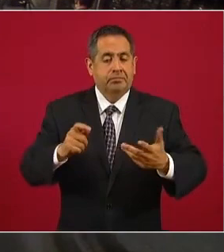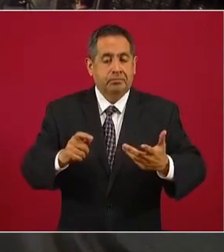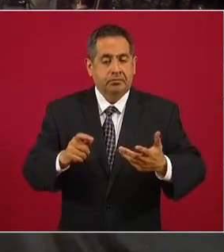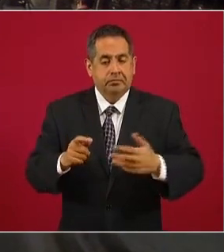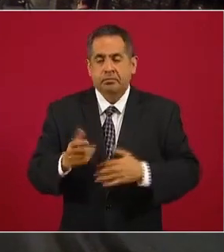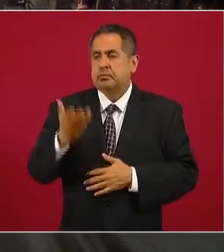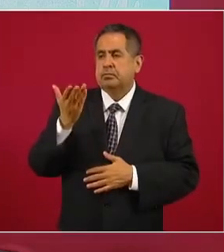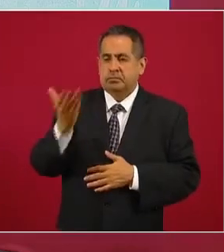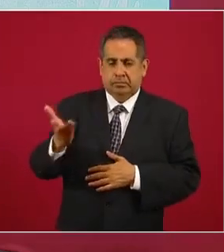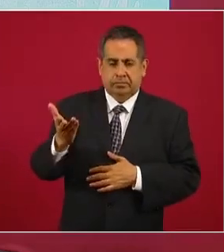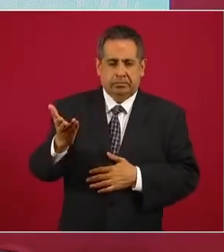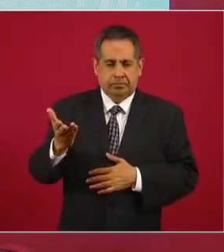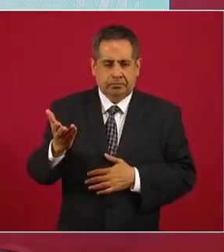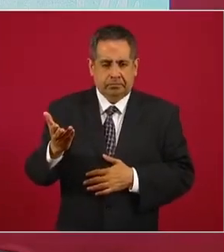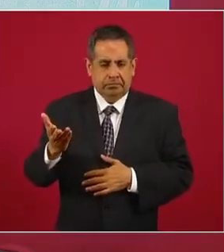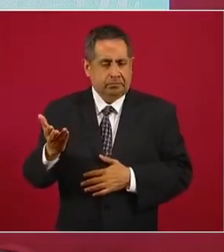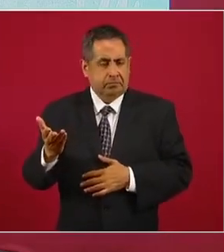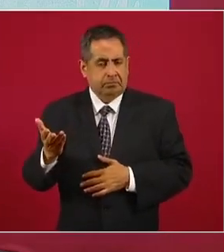pedirle a